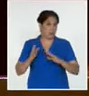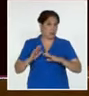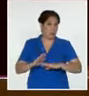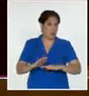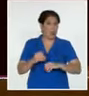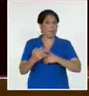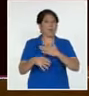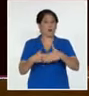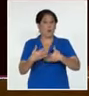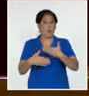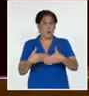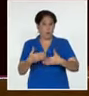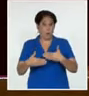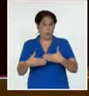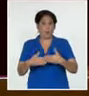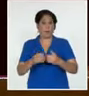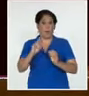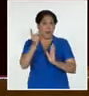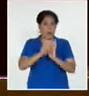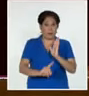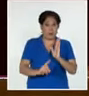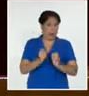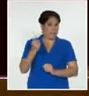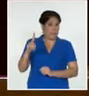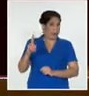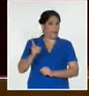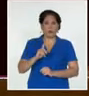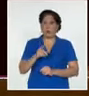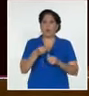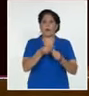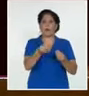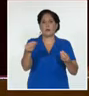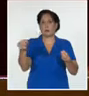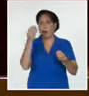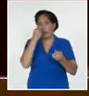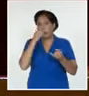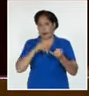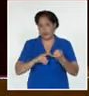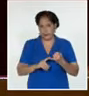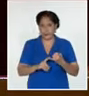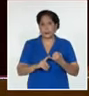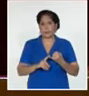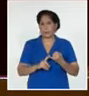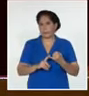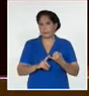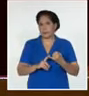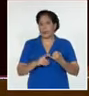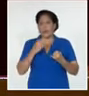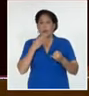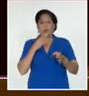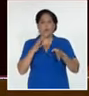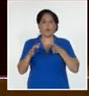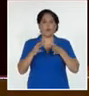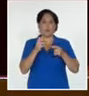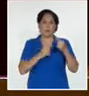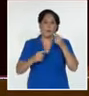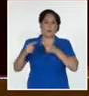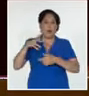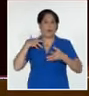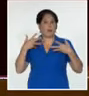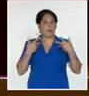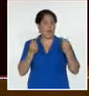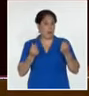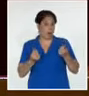problemas en el sistema electroenergético nacional, sino en la distribución de alimentos, en el funcionamiento de las principales actividades